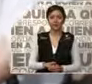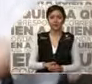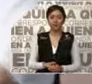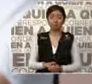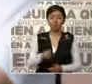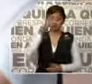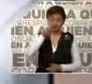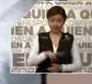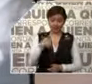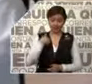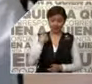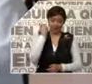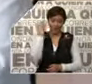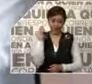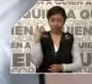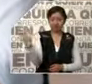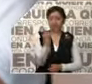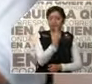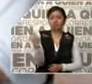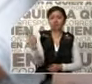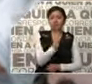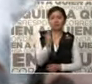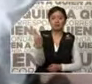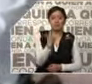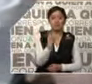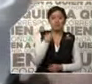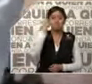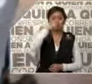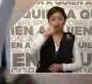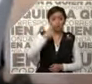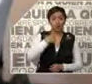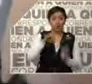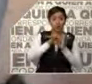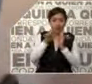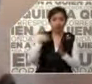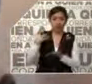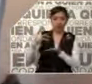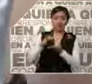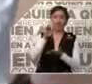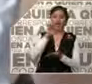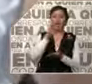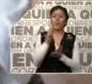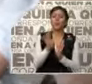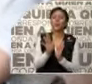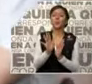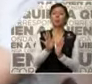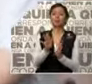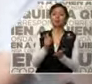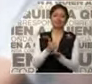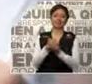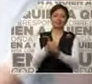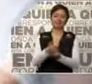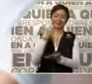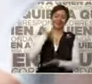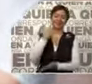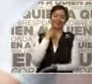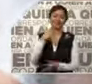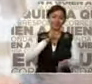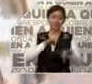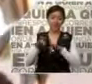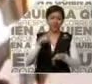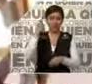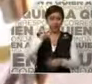Era lo que necesitaba para dar, como se dice, un empujoncito nada más, para poder